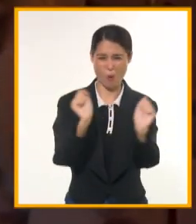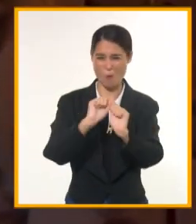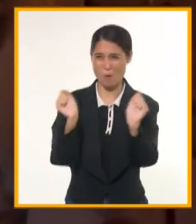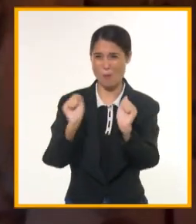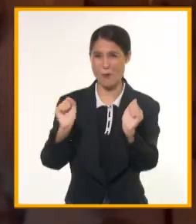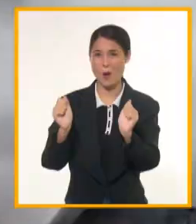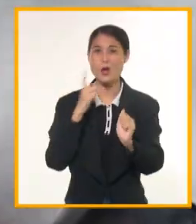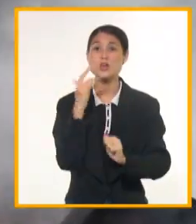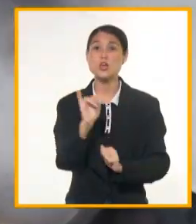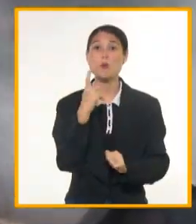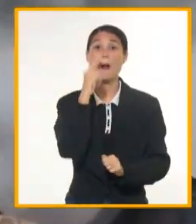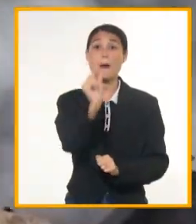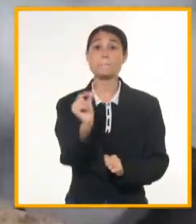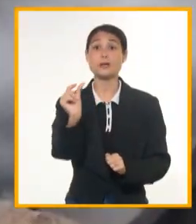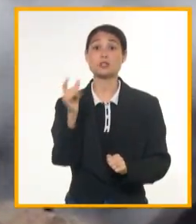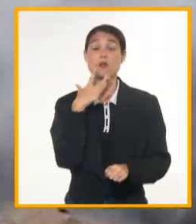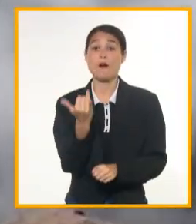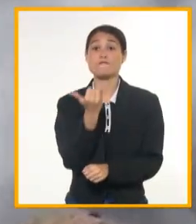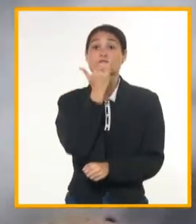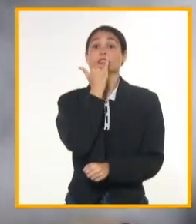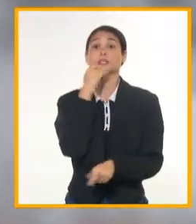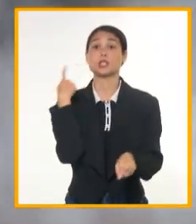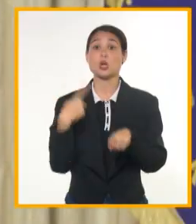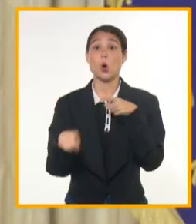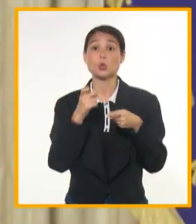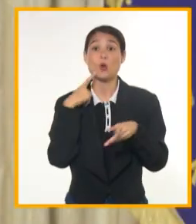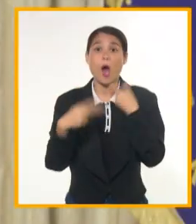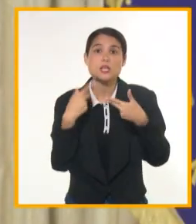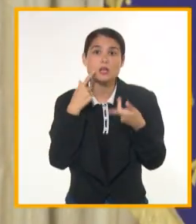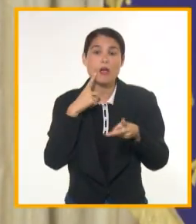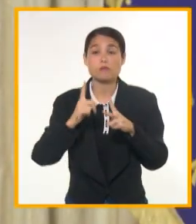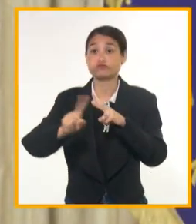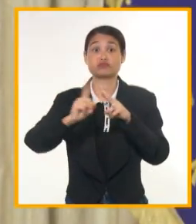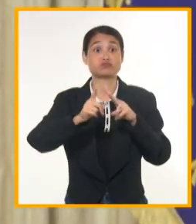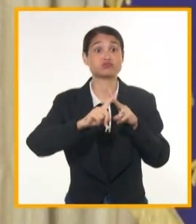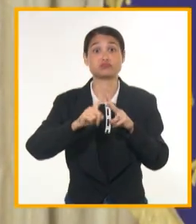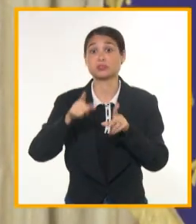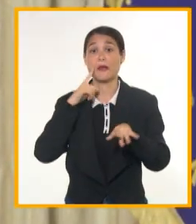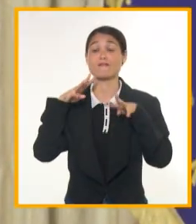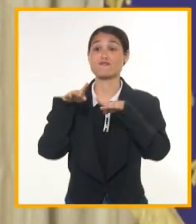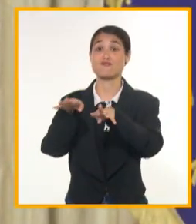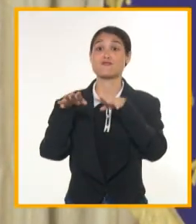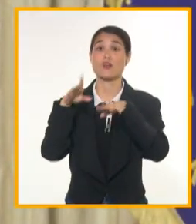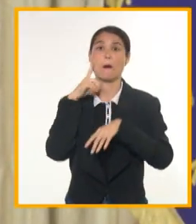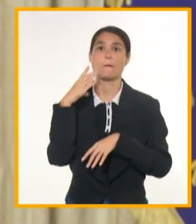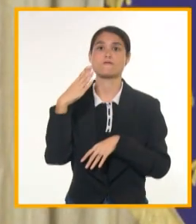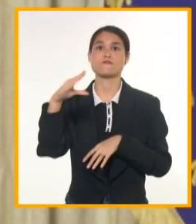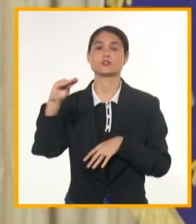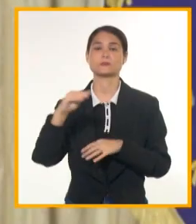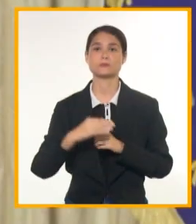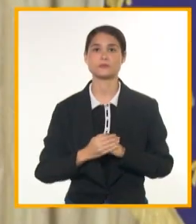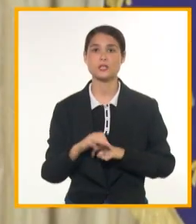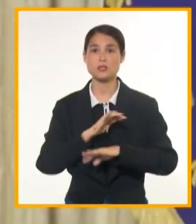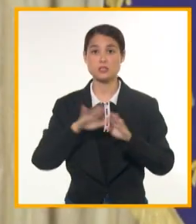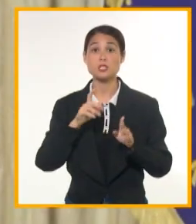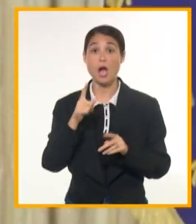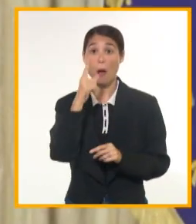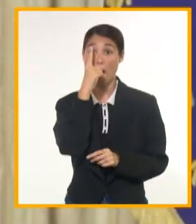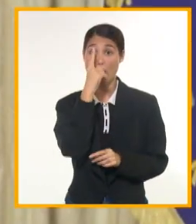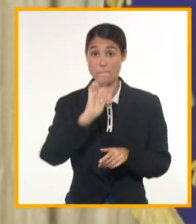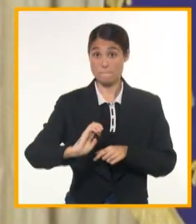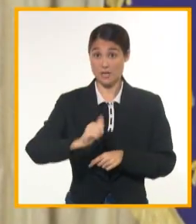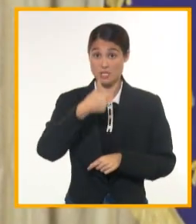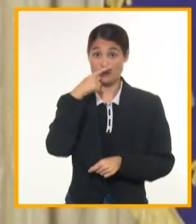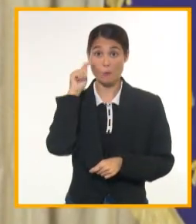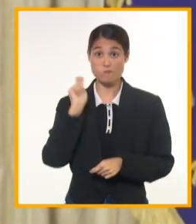en el frente, mientras que otros huyeron del país. Zelensky respondió a la propuesta de Putin indicando que todo lo